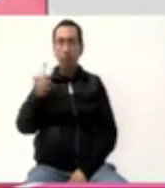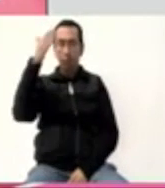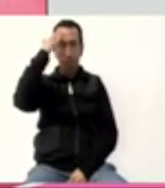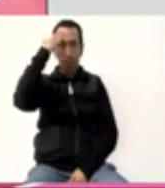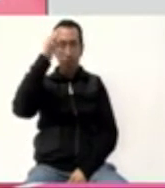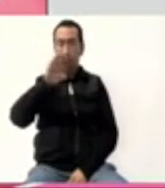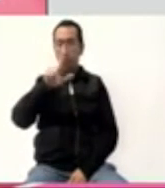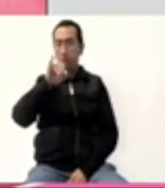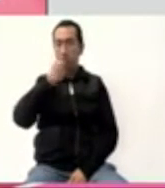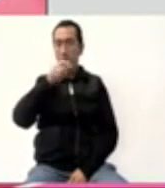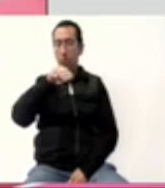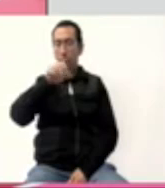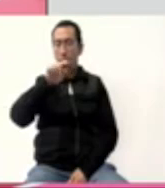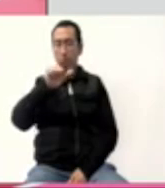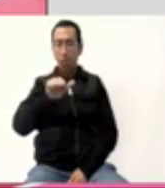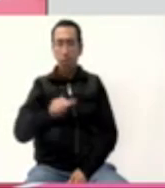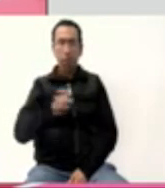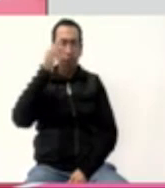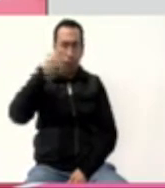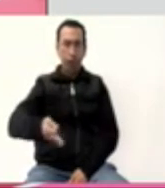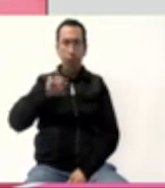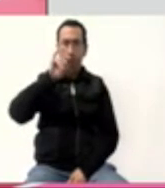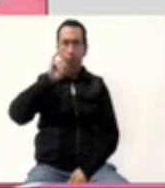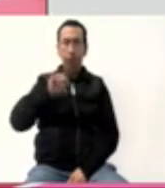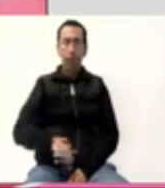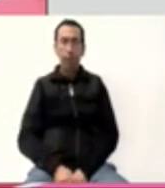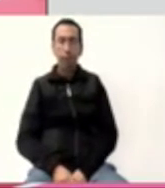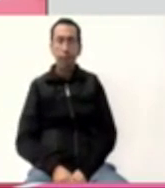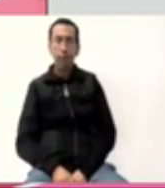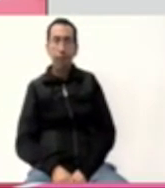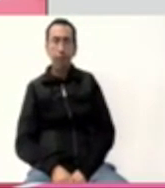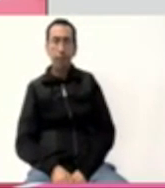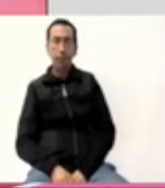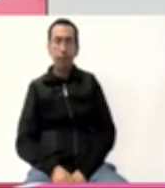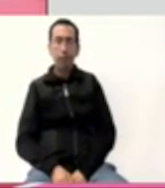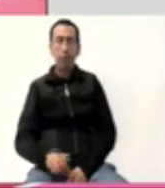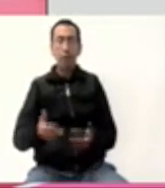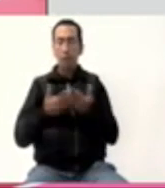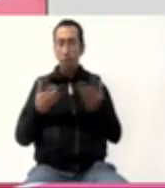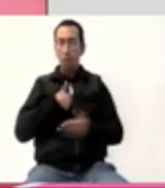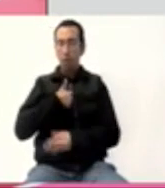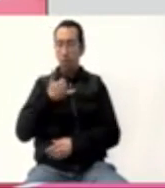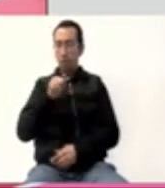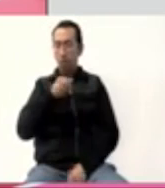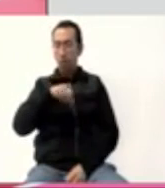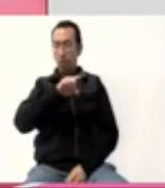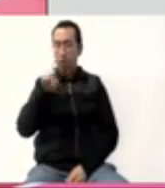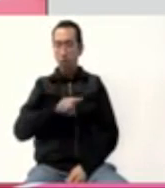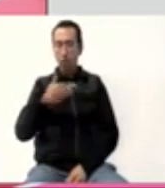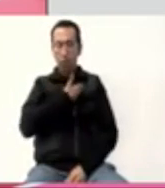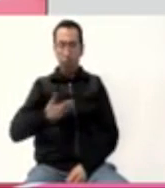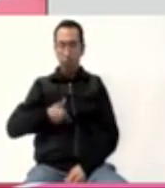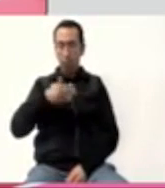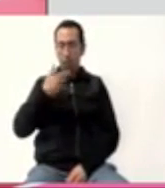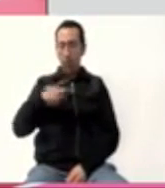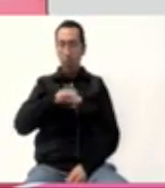de 48 horas para que comunique al Instituto Electoral la totalidad de la información relativa a sus respectivos procesos internos